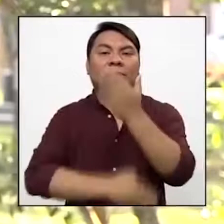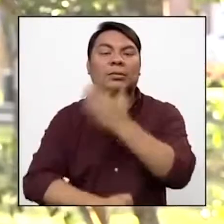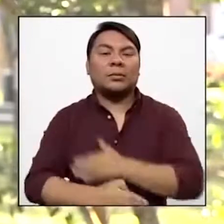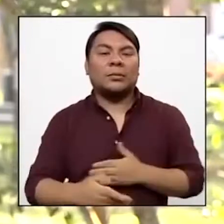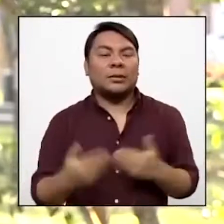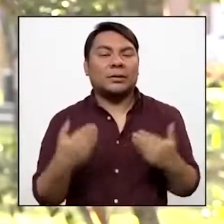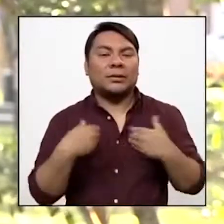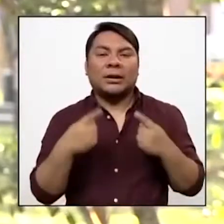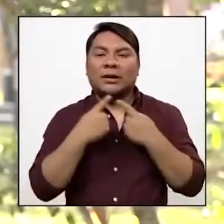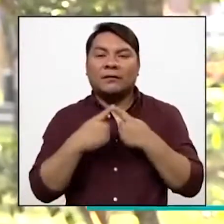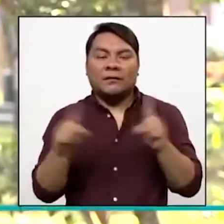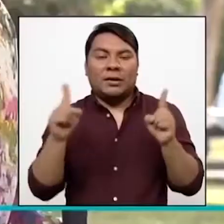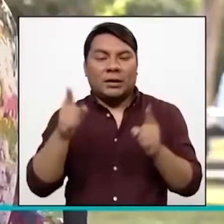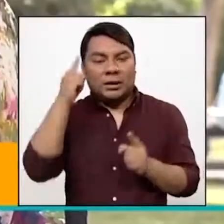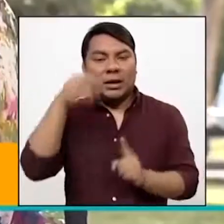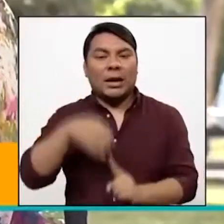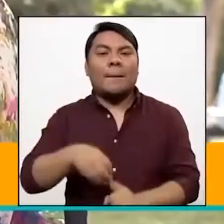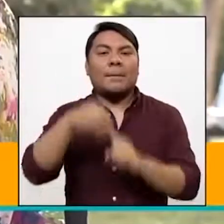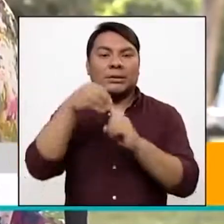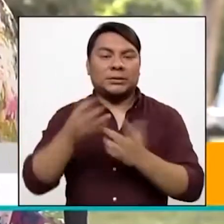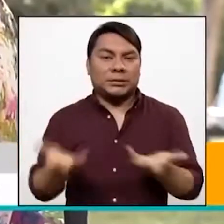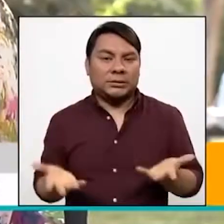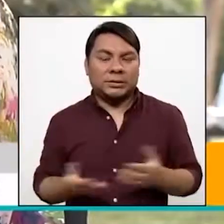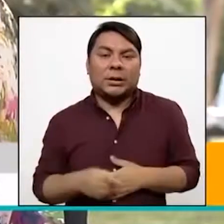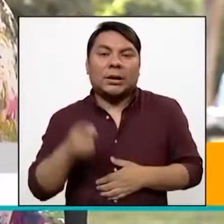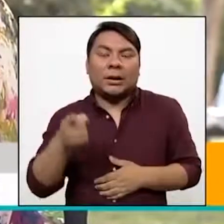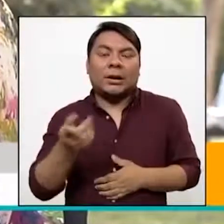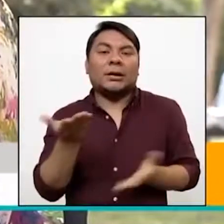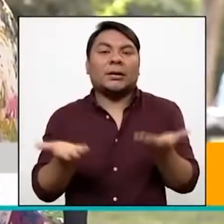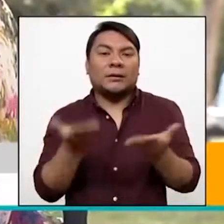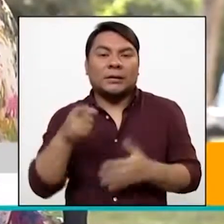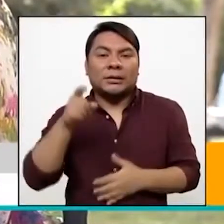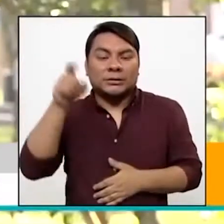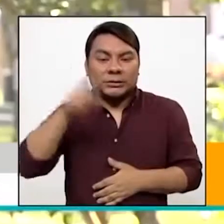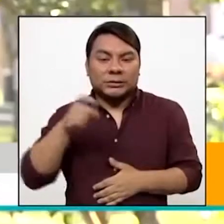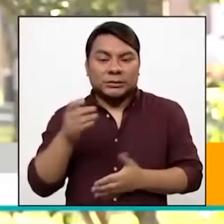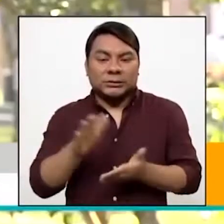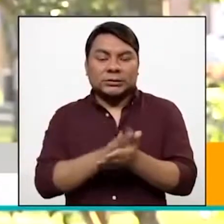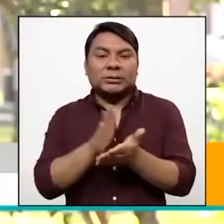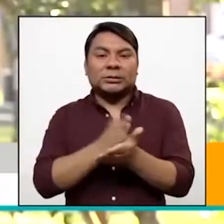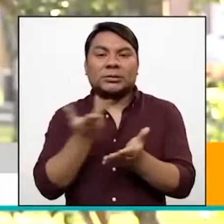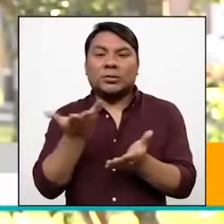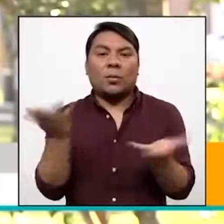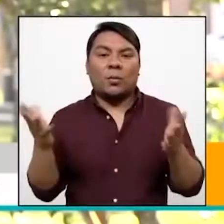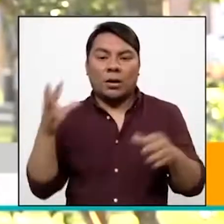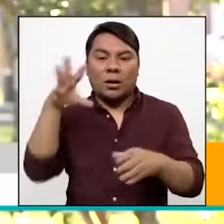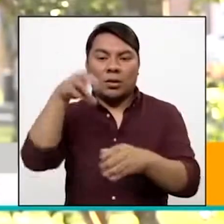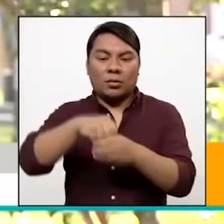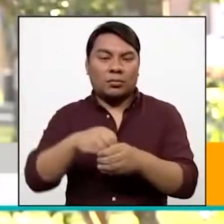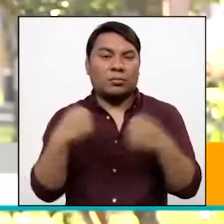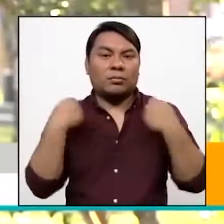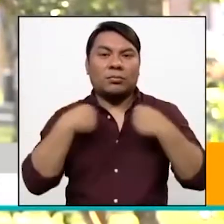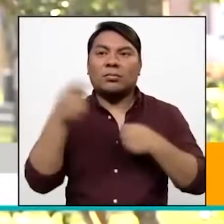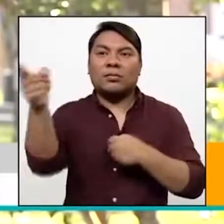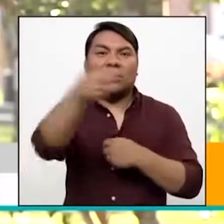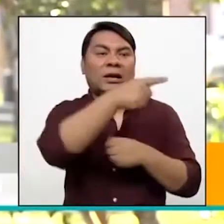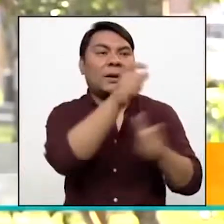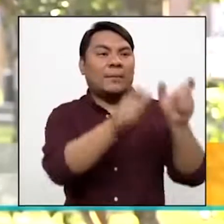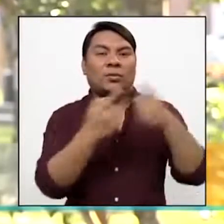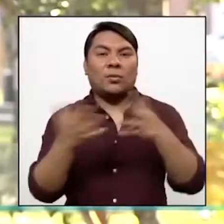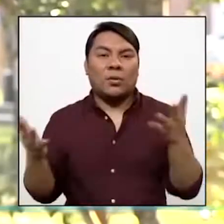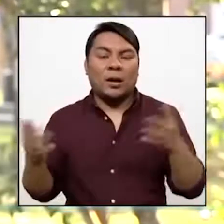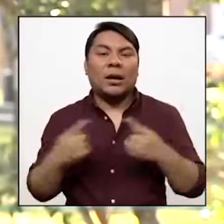muy puntuales que necesitamos, claro, y que probablemente no vayan a estar en los kits de ayuda humanitaria. Entonces, por